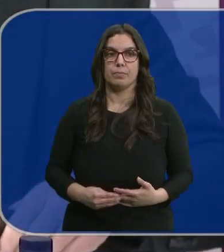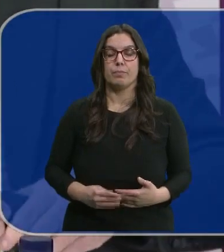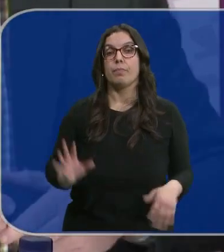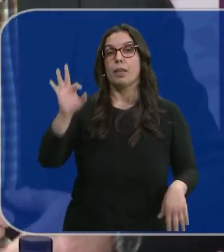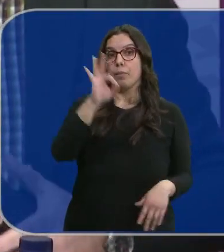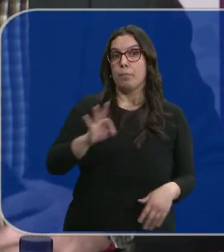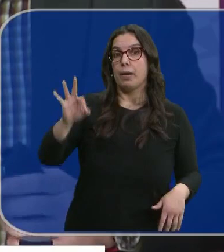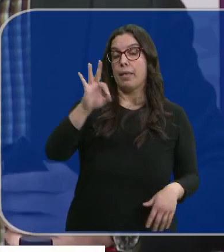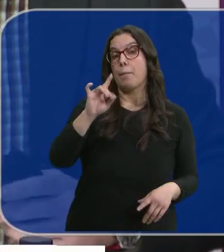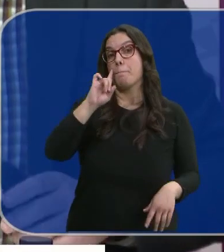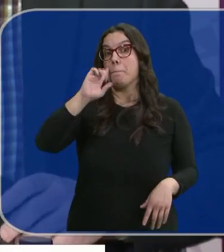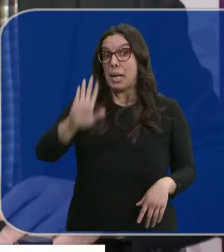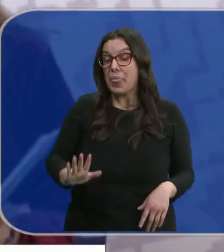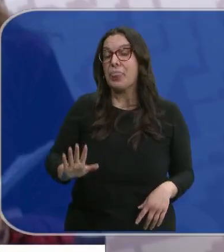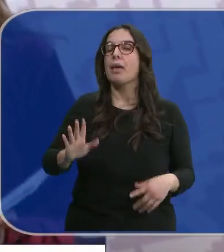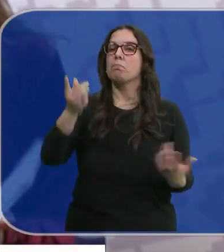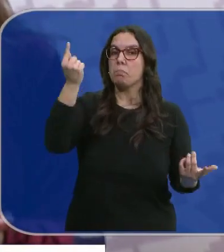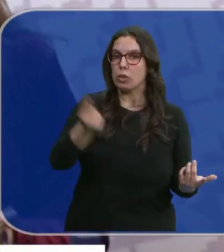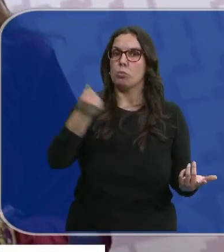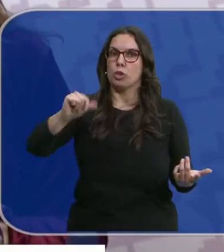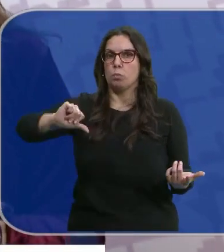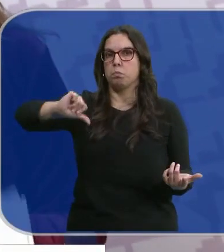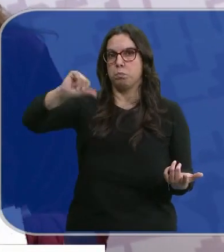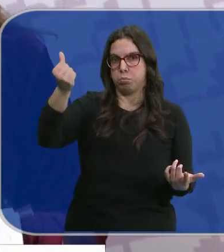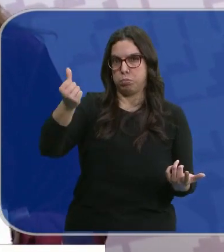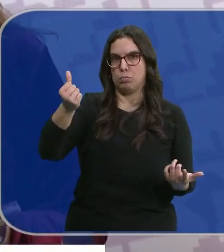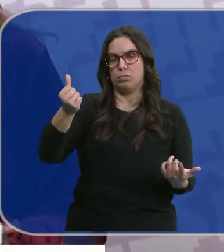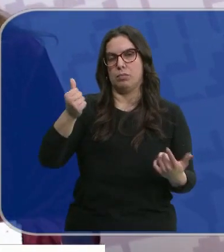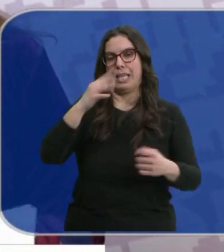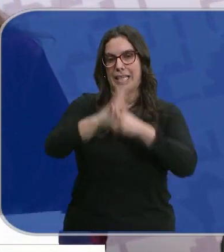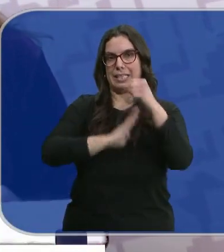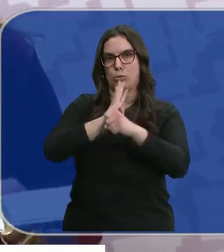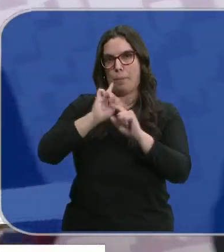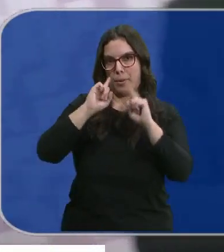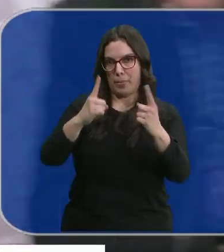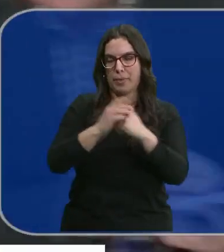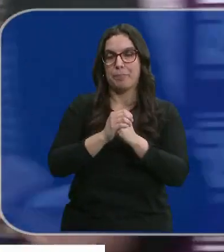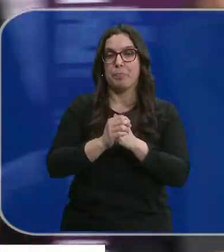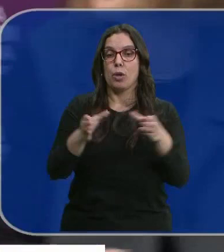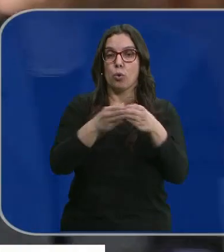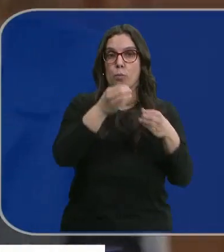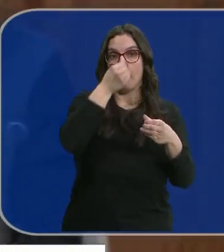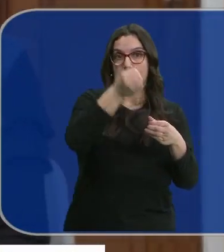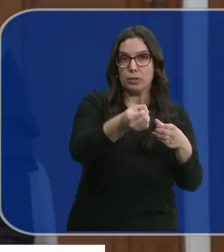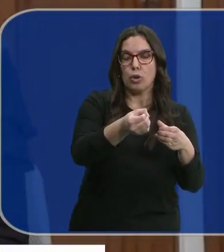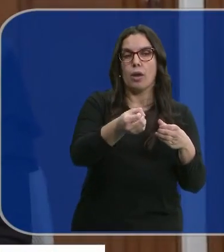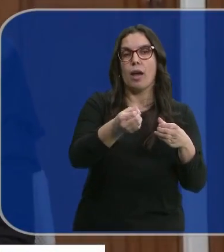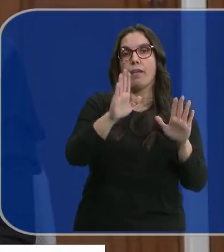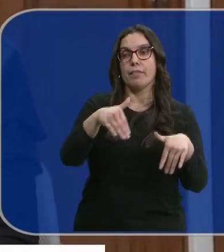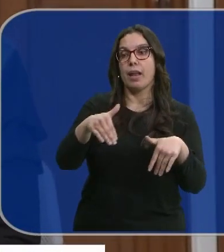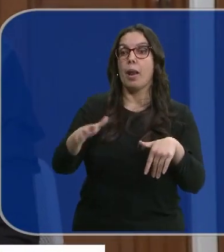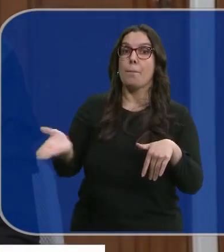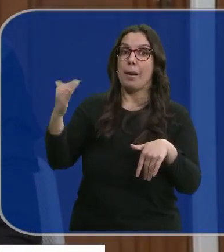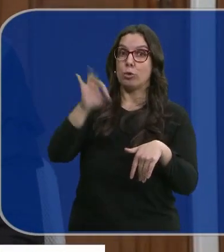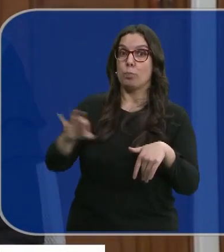En Palencia, previsiblemente, sí saldrán adelante los primeros presupuestos de la legislatura. El Partido Socialista ha cedido a la petición de